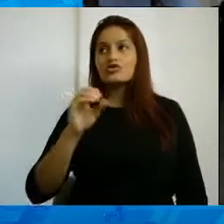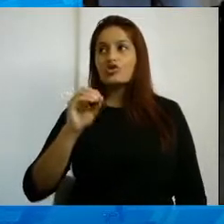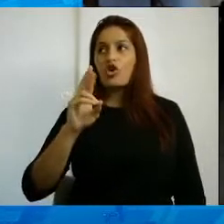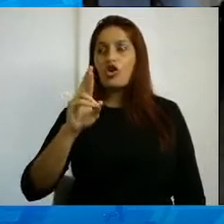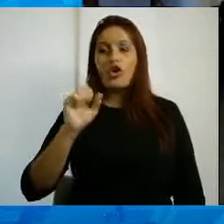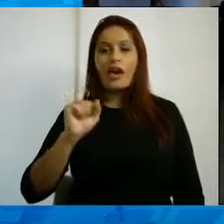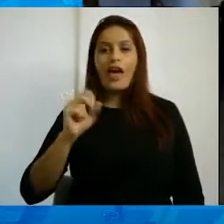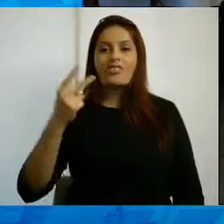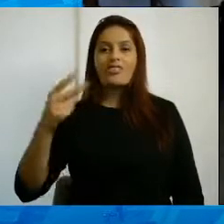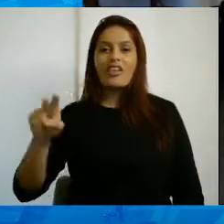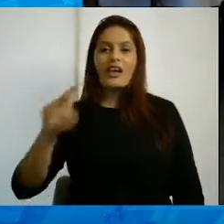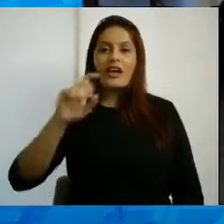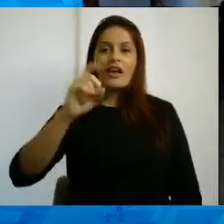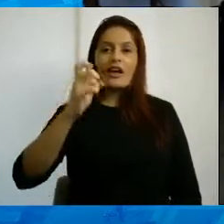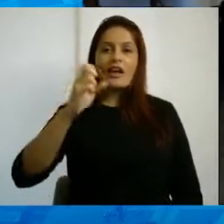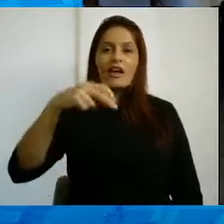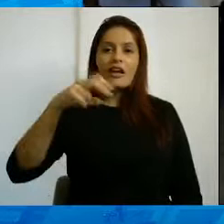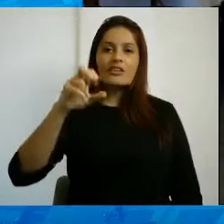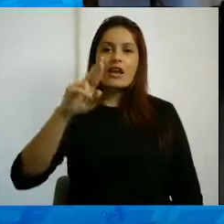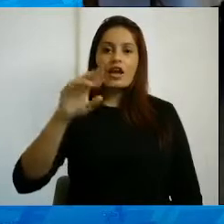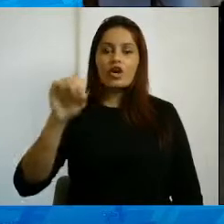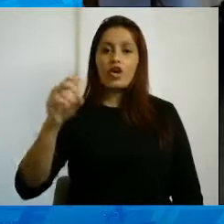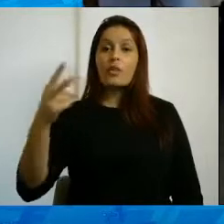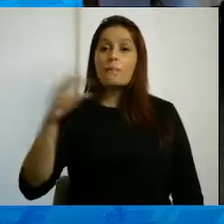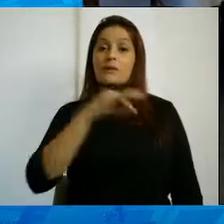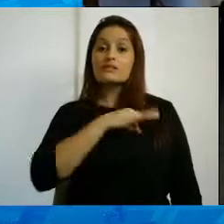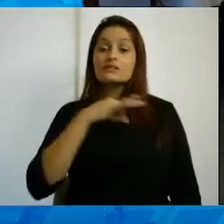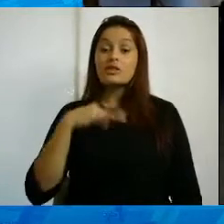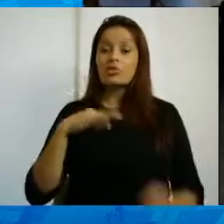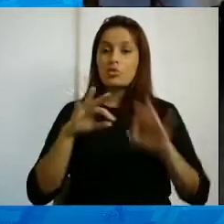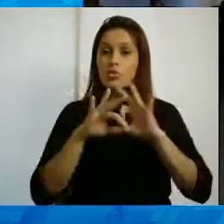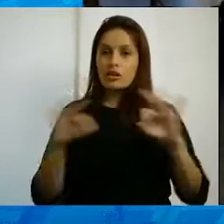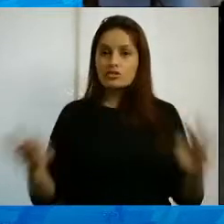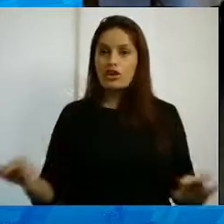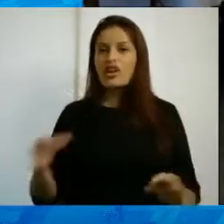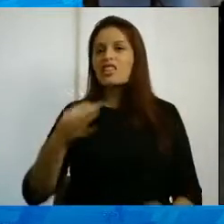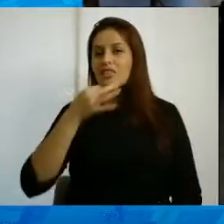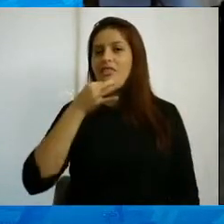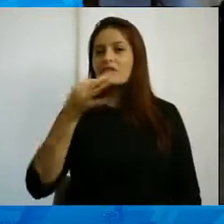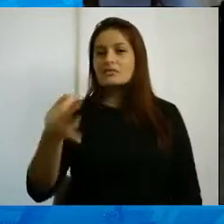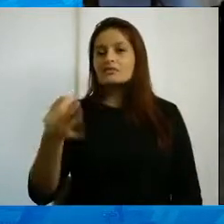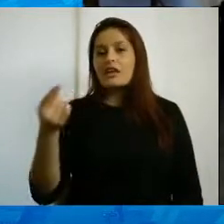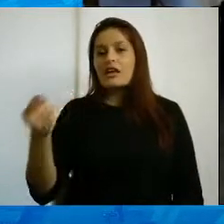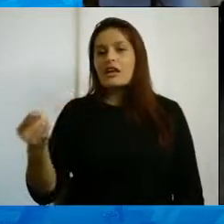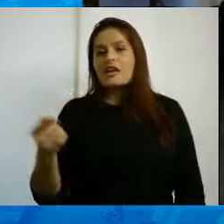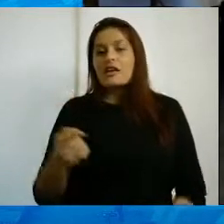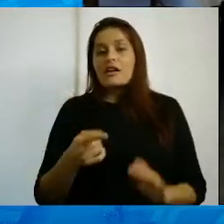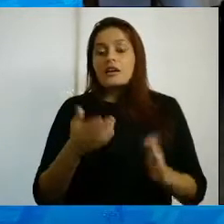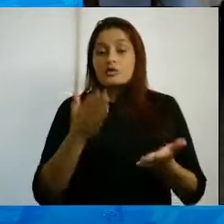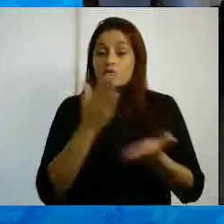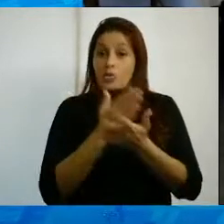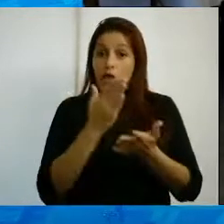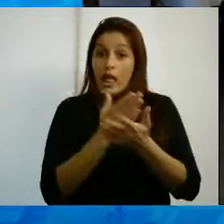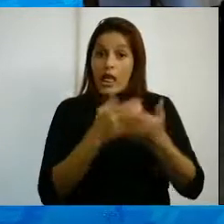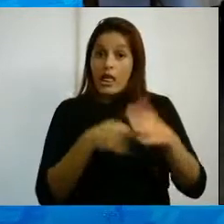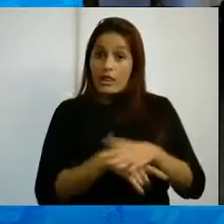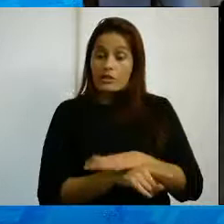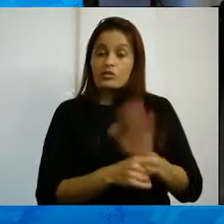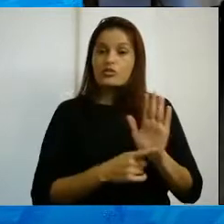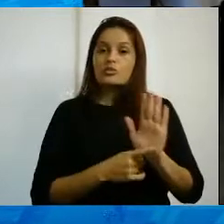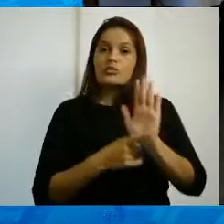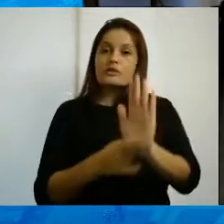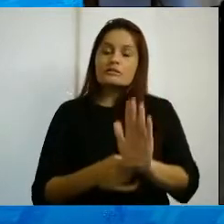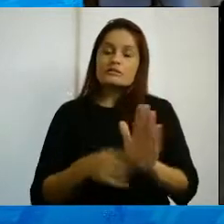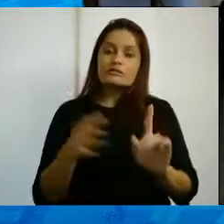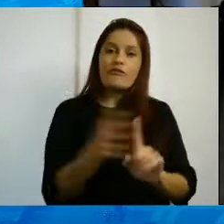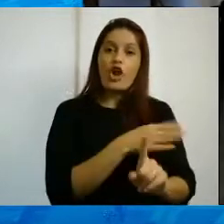comentó que efectivamente están elaborando un plan para abordar la violencia que se ha evidenciado en los establecimientos educacionales. Bien sabemos